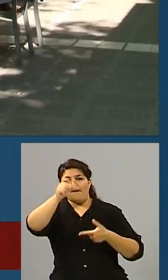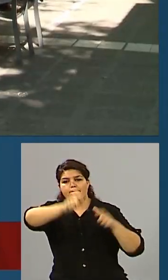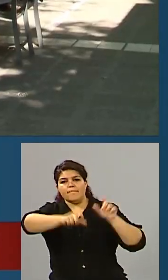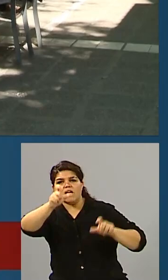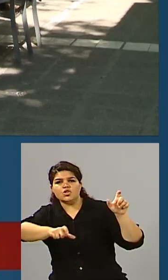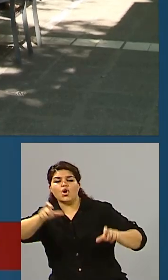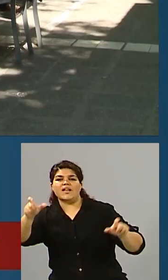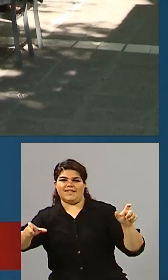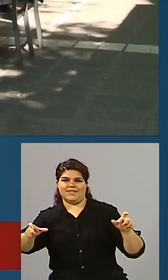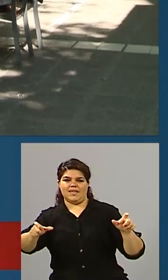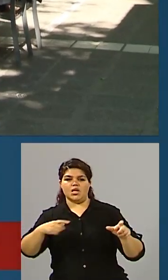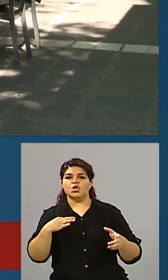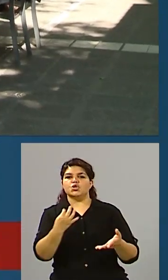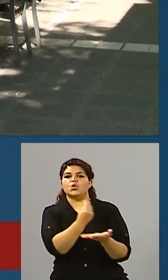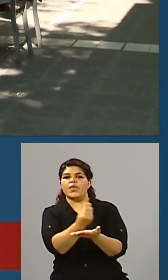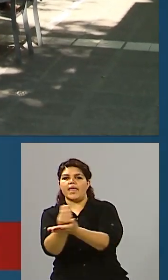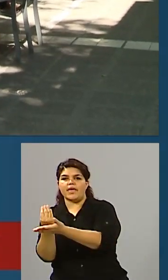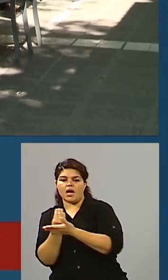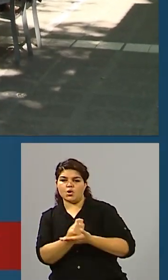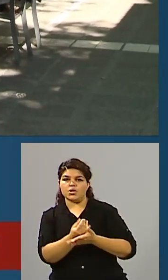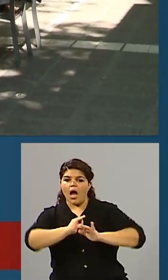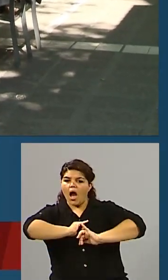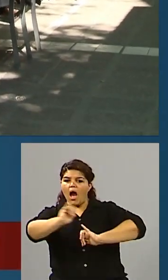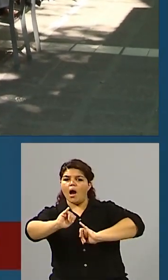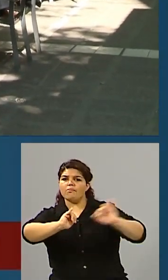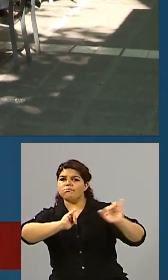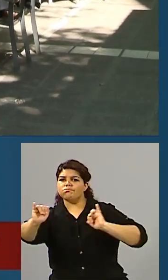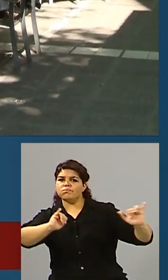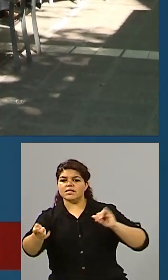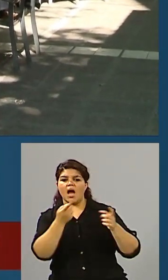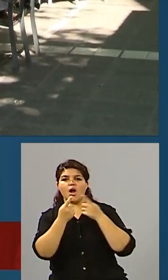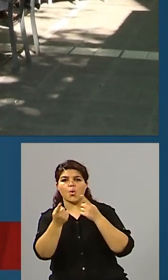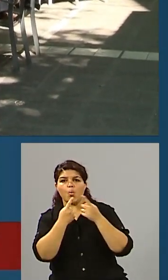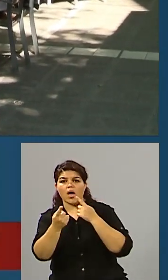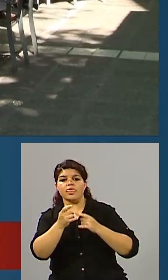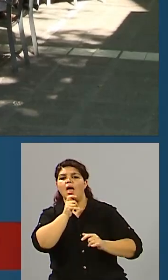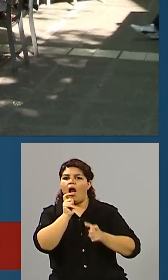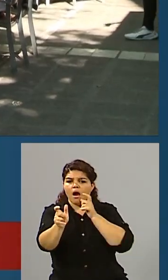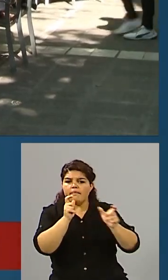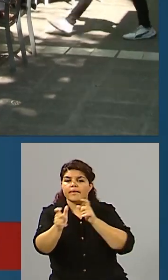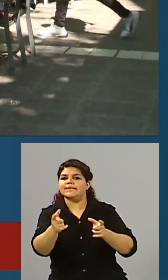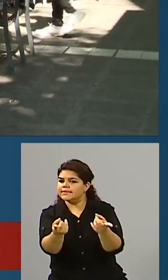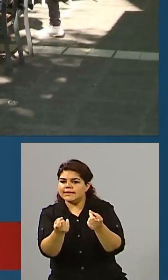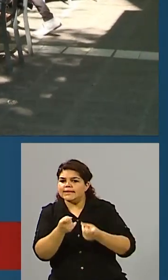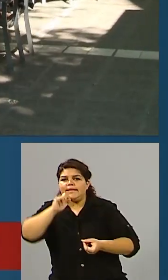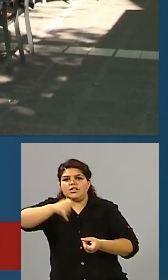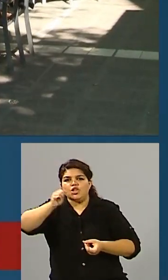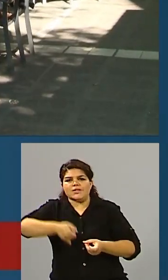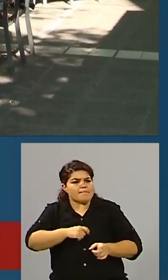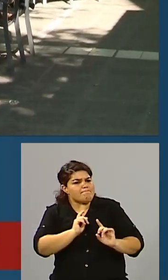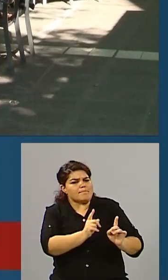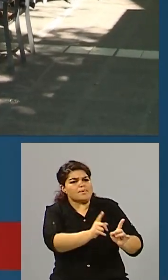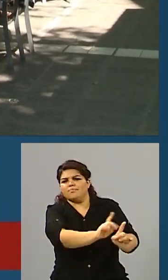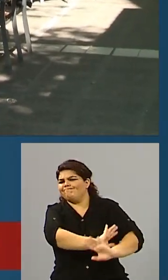ciudadanos que expresaban en sus encuestas cualitativas la necesidad del cambio, bueno, vamos a encontrarnos con un